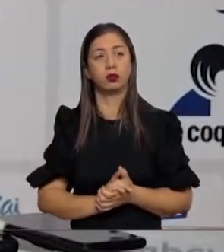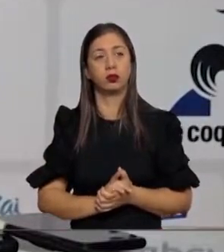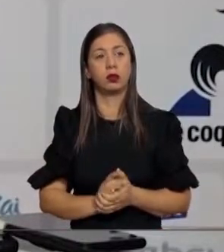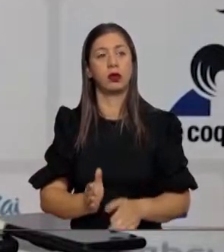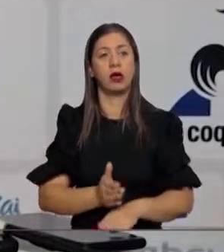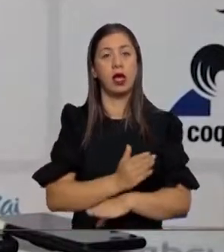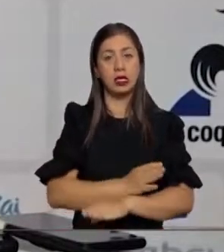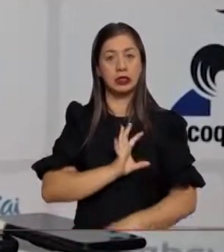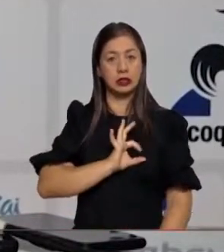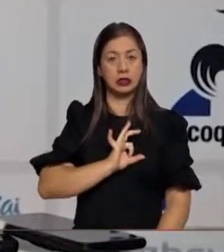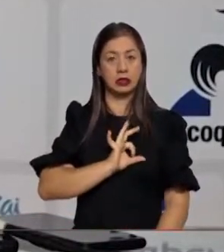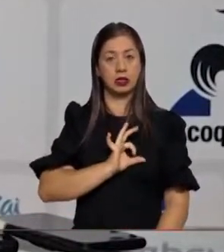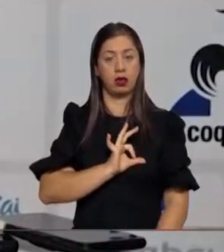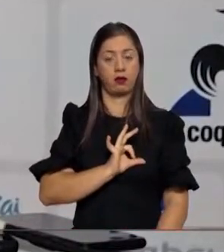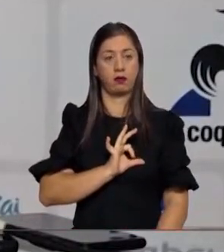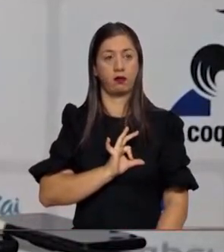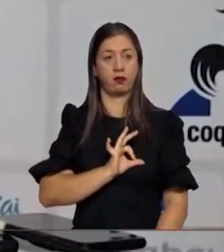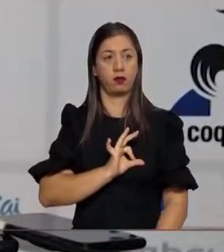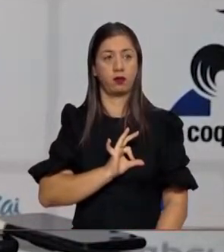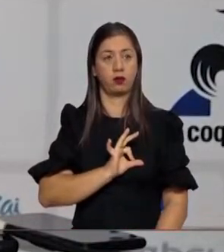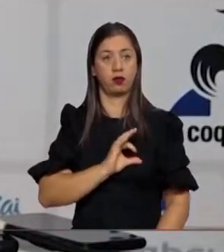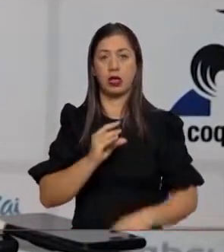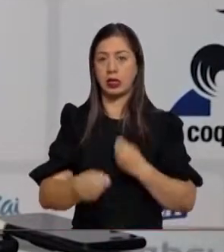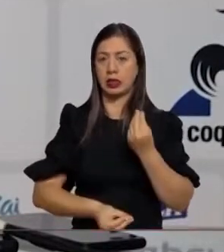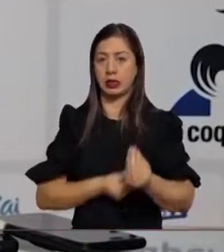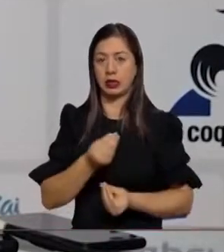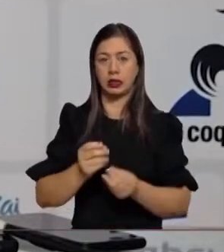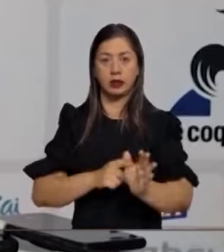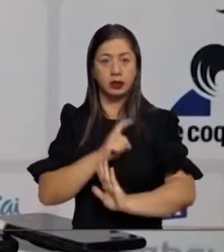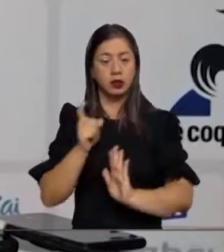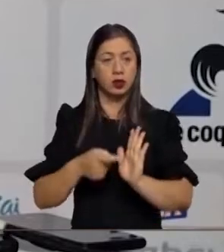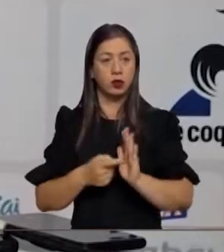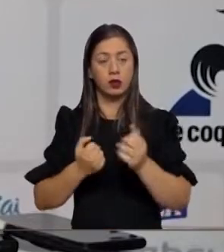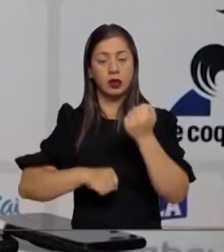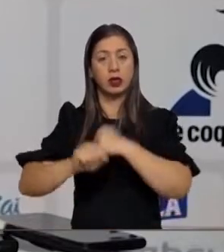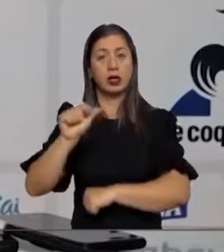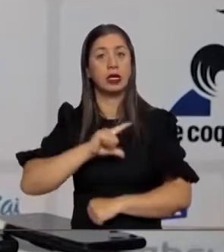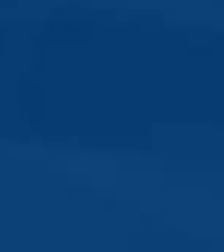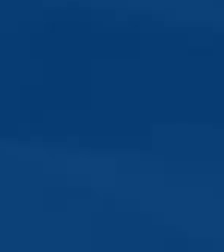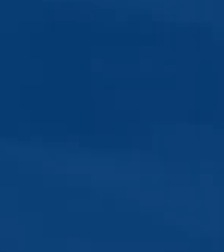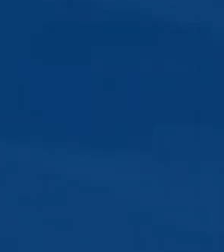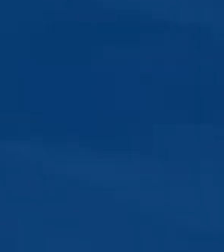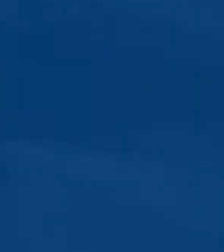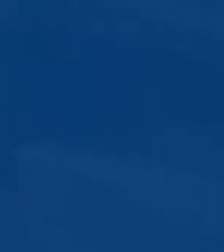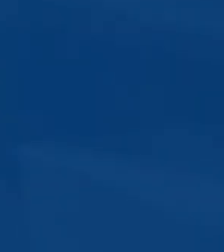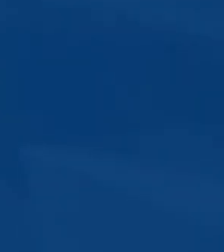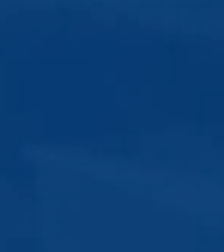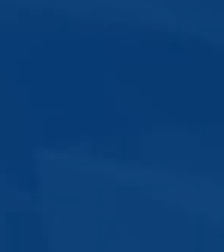nosotros el sábado debemos de hacer todo para ganarle al líder del campeonato.